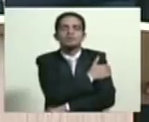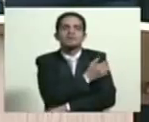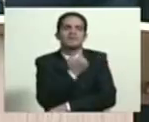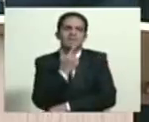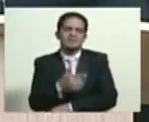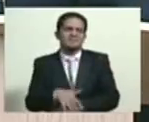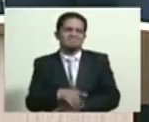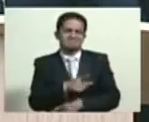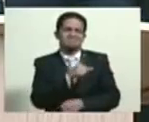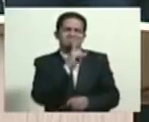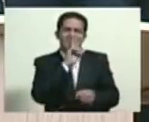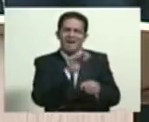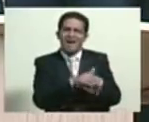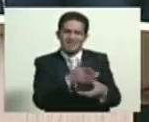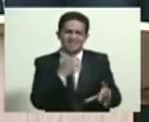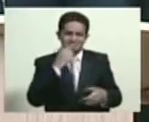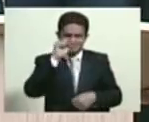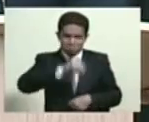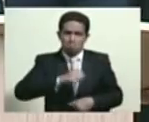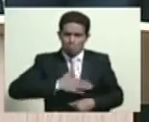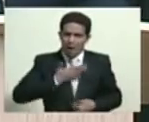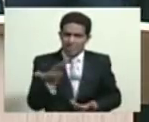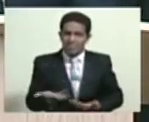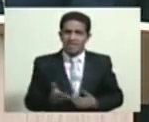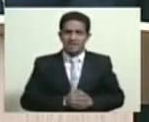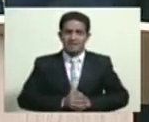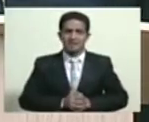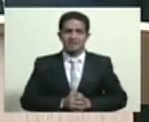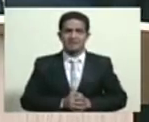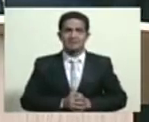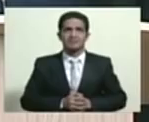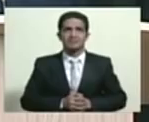asesores, cállese la boca, claro que es posible.